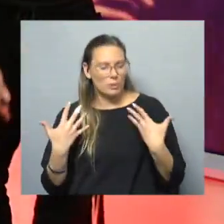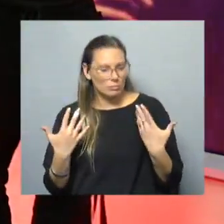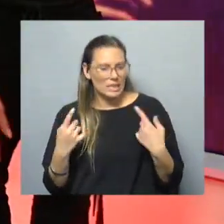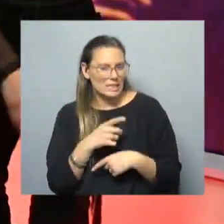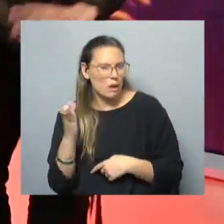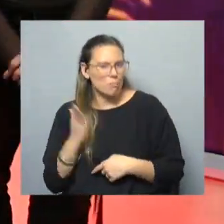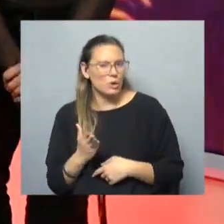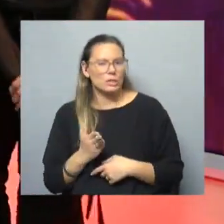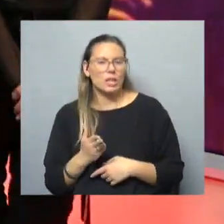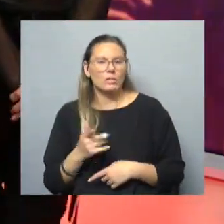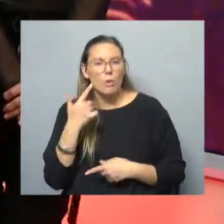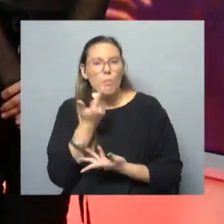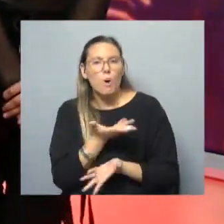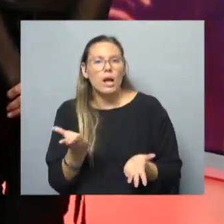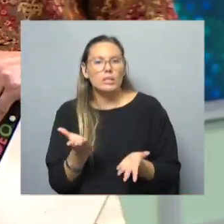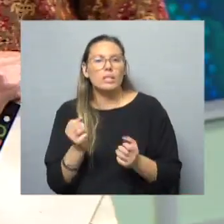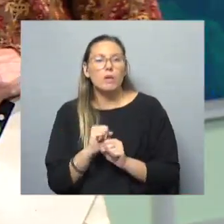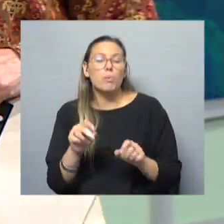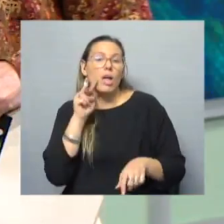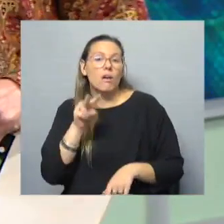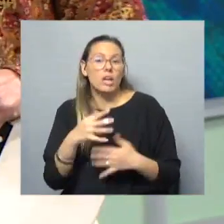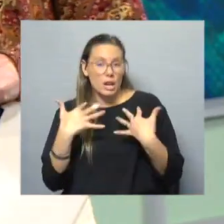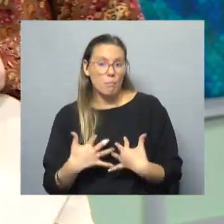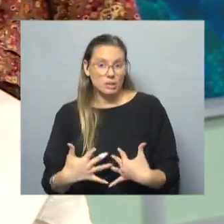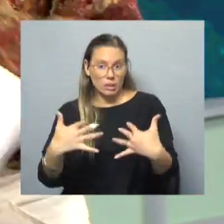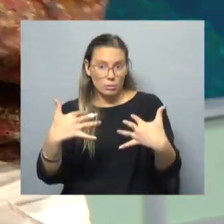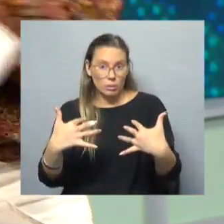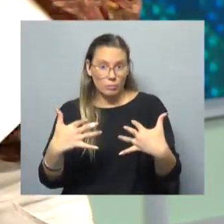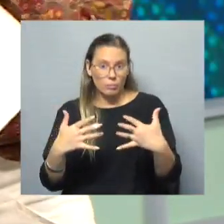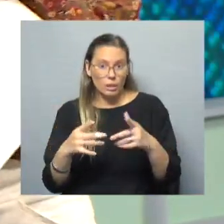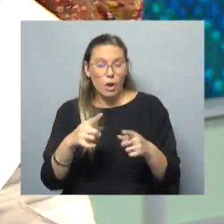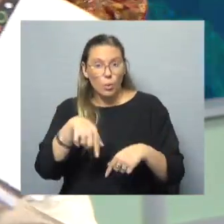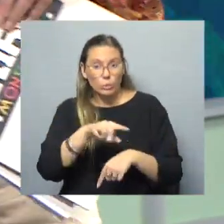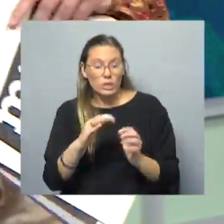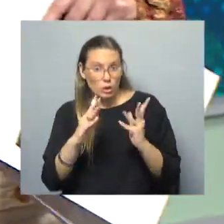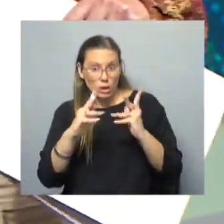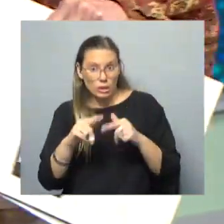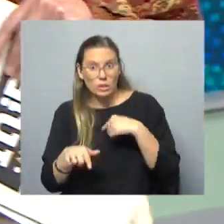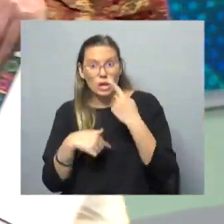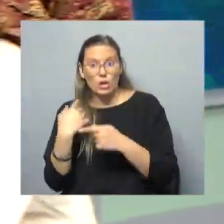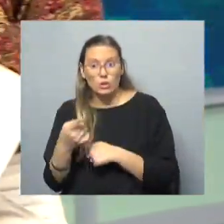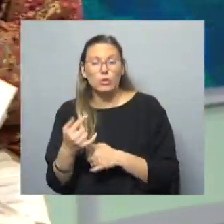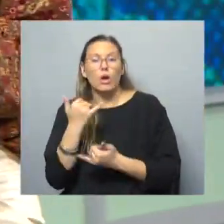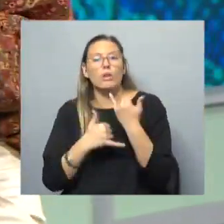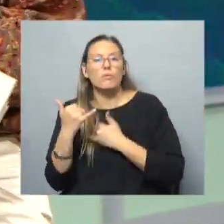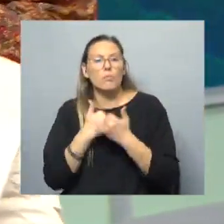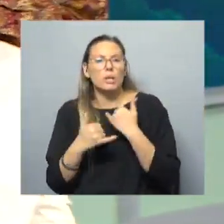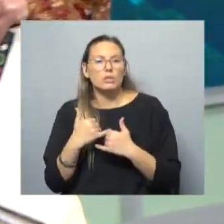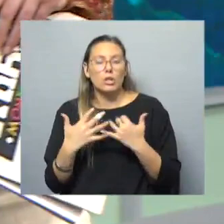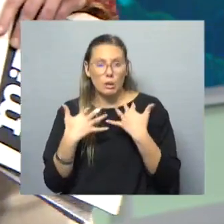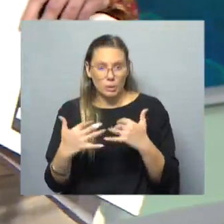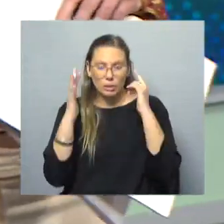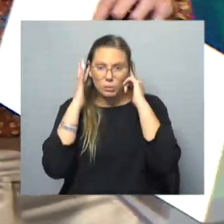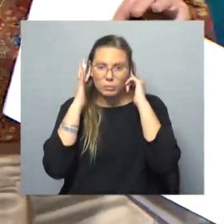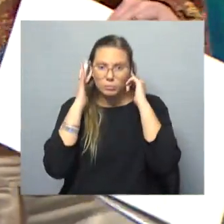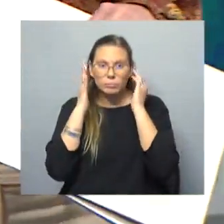Así nos muestran un poco de lo que se va a poder disfrutar en el espectáculo. Mientras ustedes se aprontan, nosotros damos los datos del espectáculo. Sí, claro que